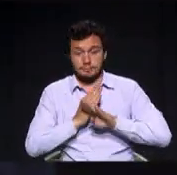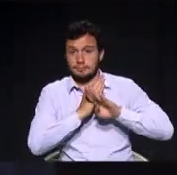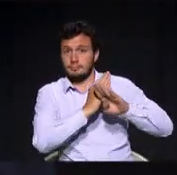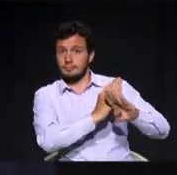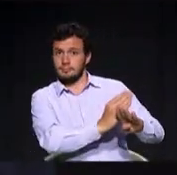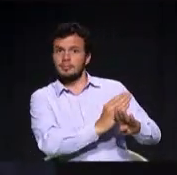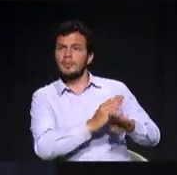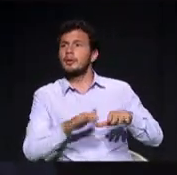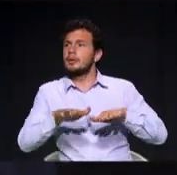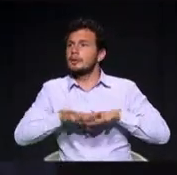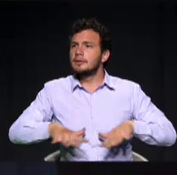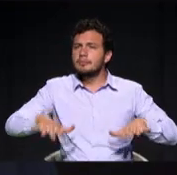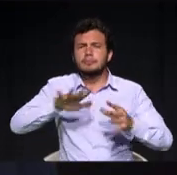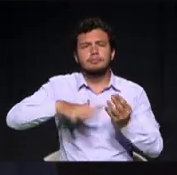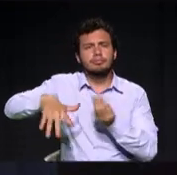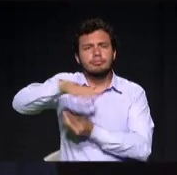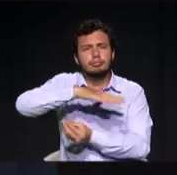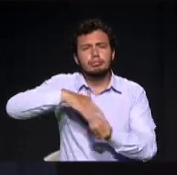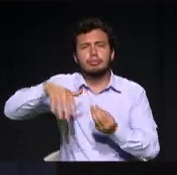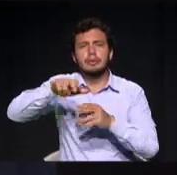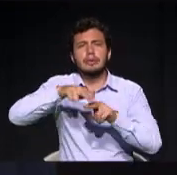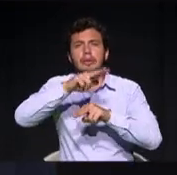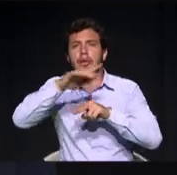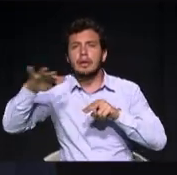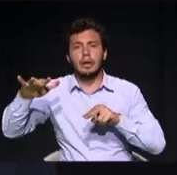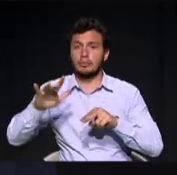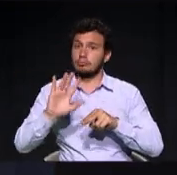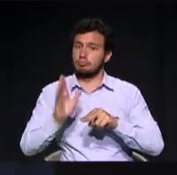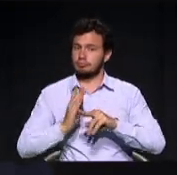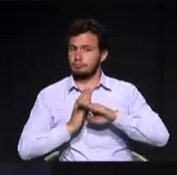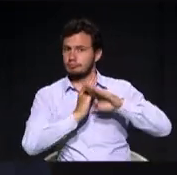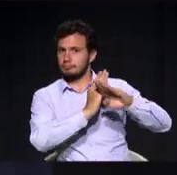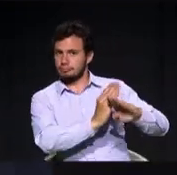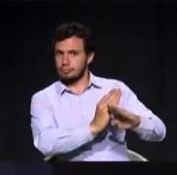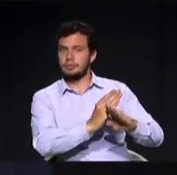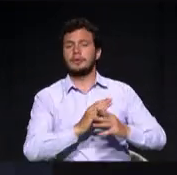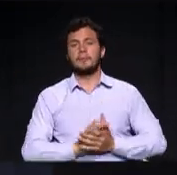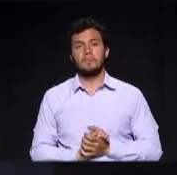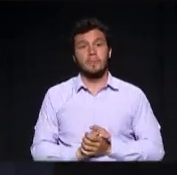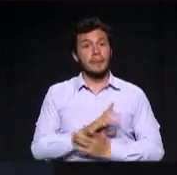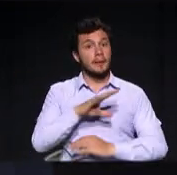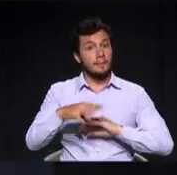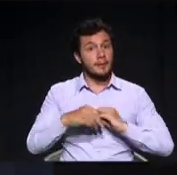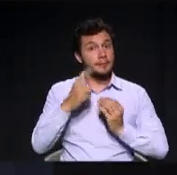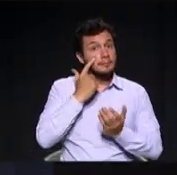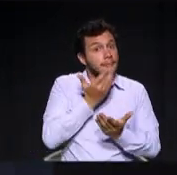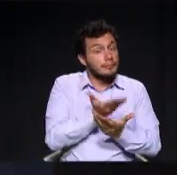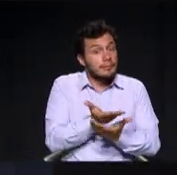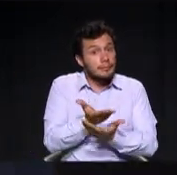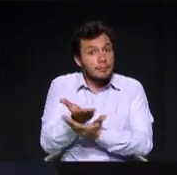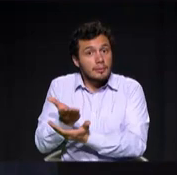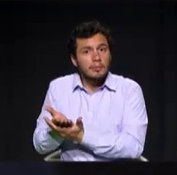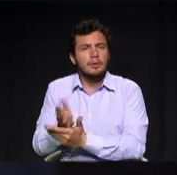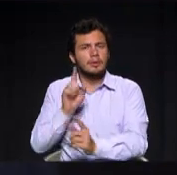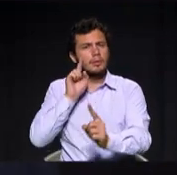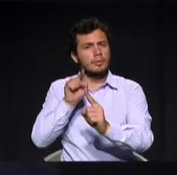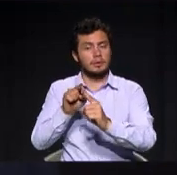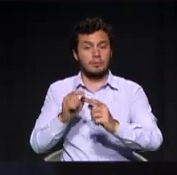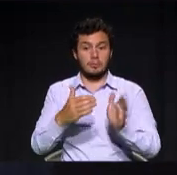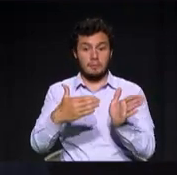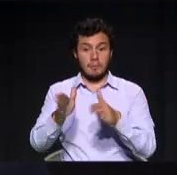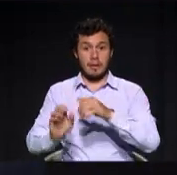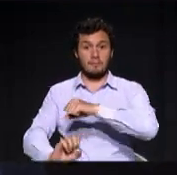ambiente natural desde las propuestas que creo que son pertinentes para fortalecer ese plan